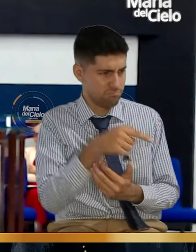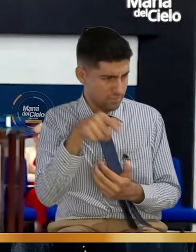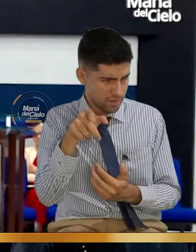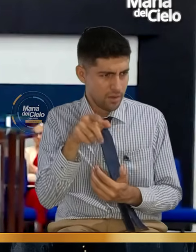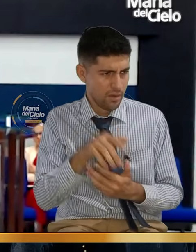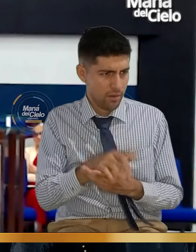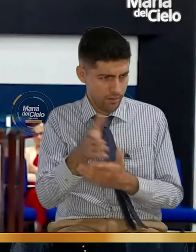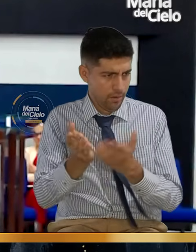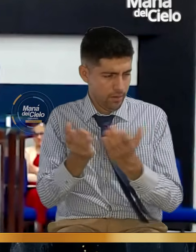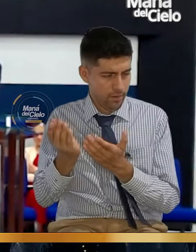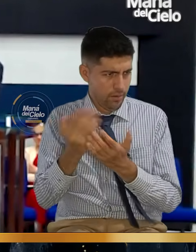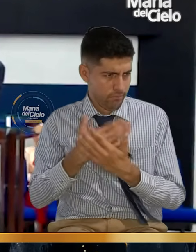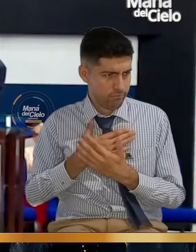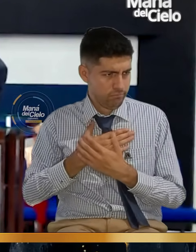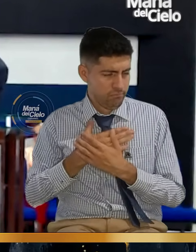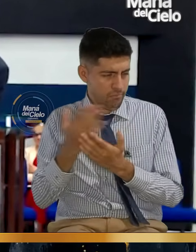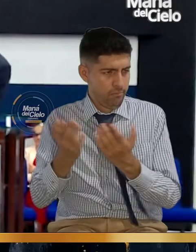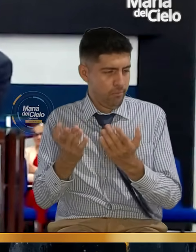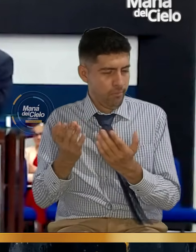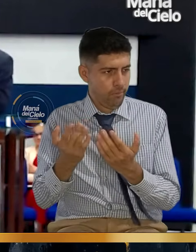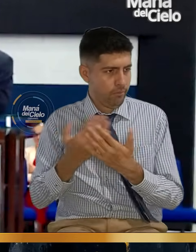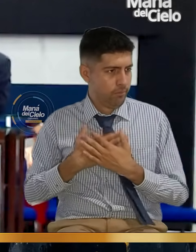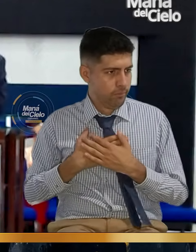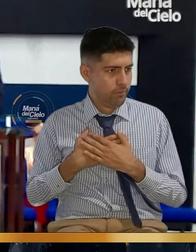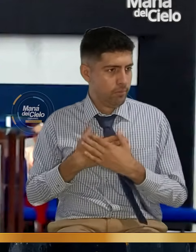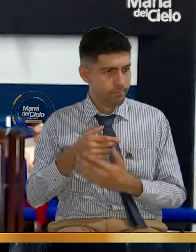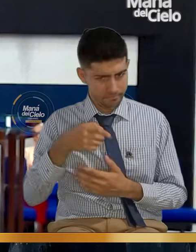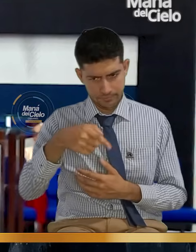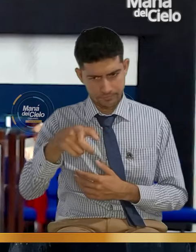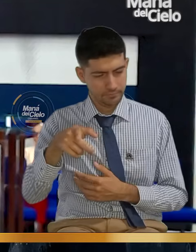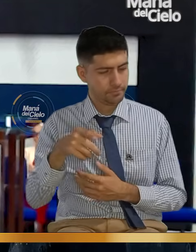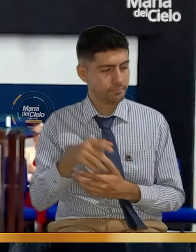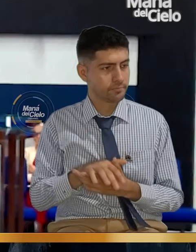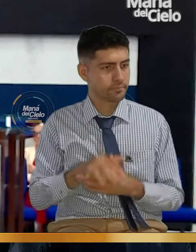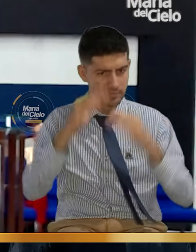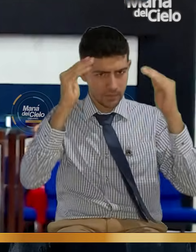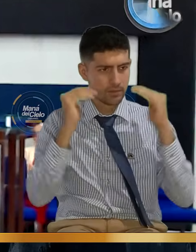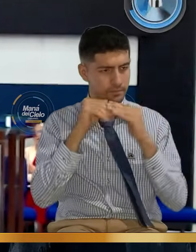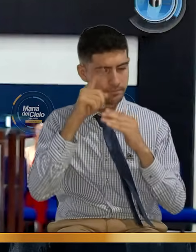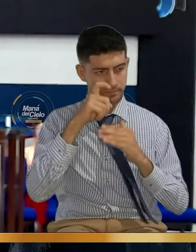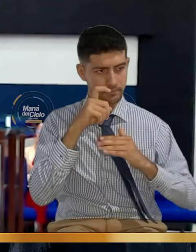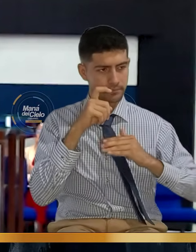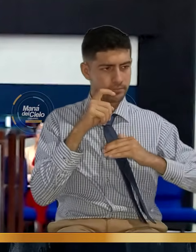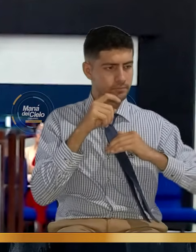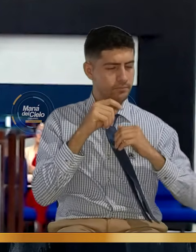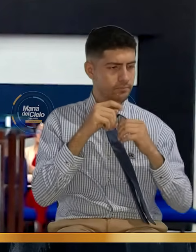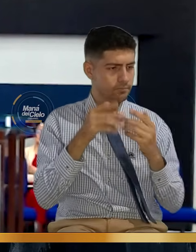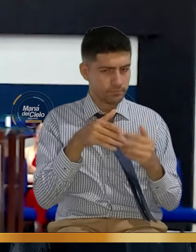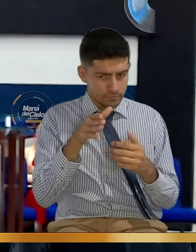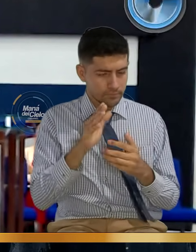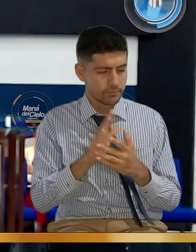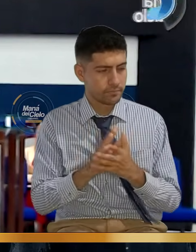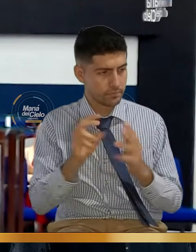en problemas. Alguien que diga amén. Aprenda a esperar en Dios. Aprendamos a esperar en Dios. Si Dios